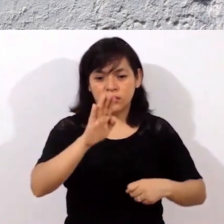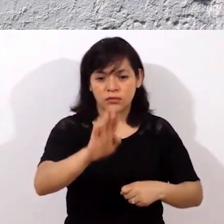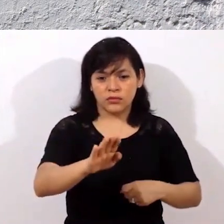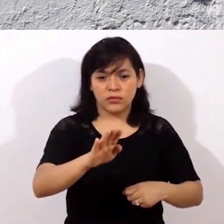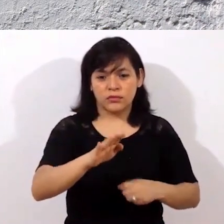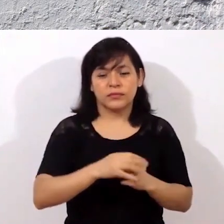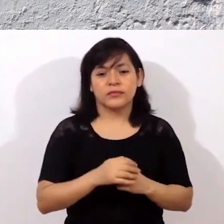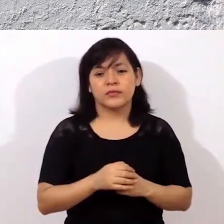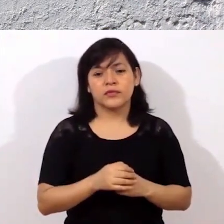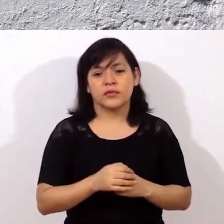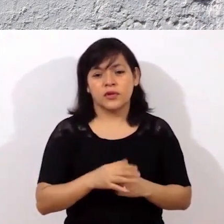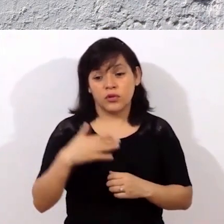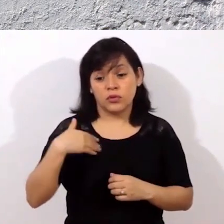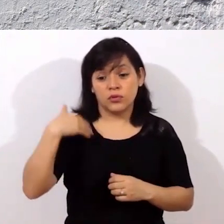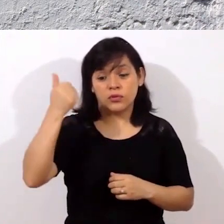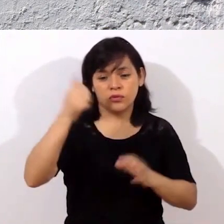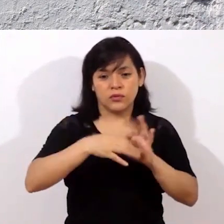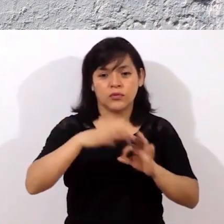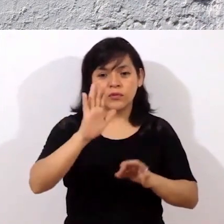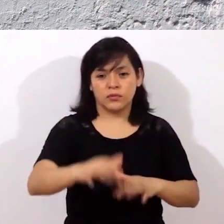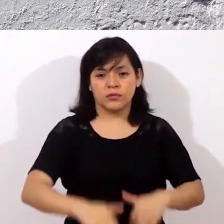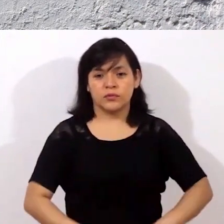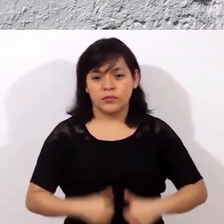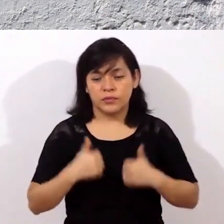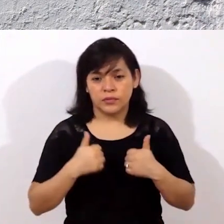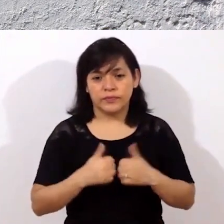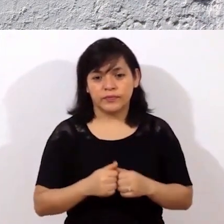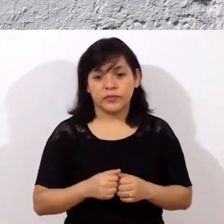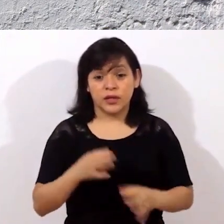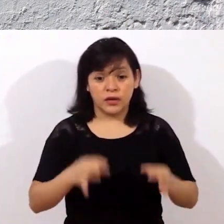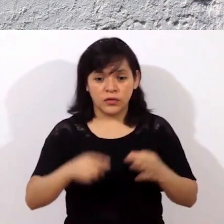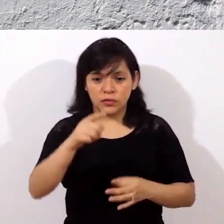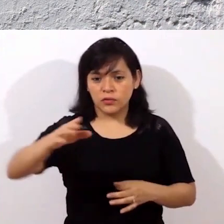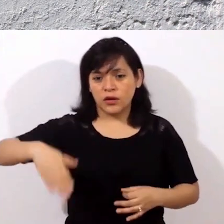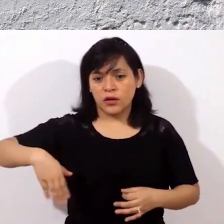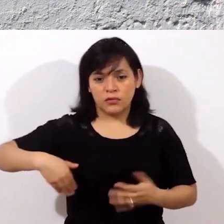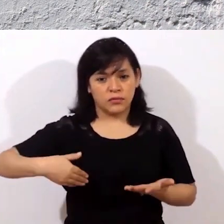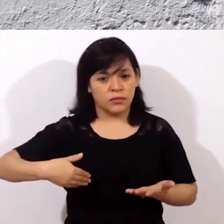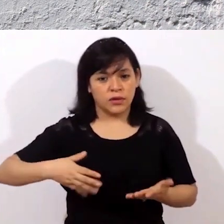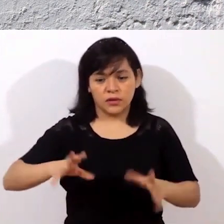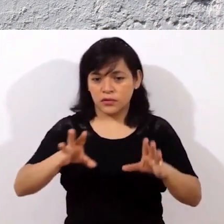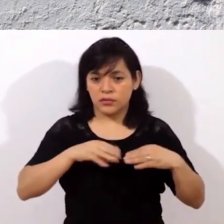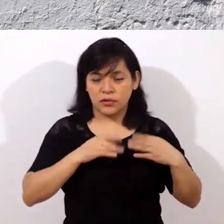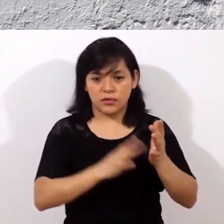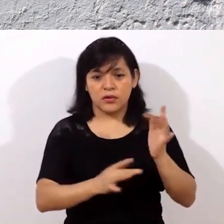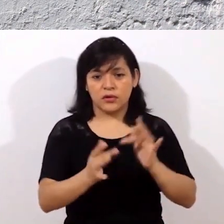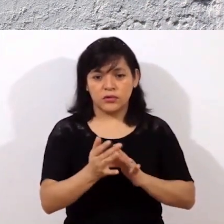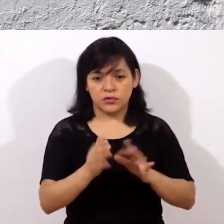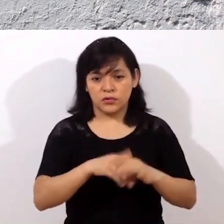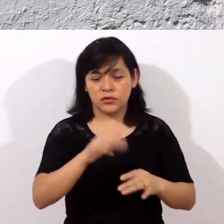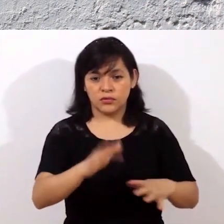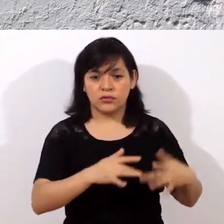vida. Si aún no aceptaste a Cristo Jesús en tu corazón, acompáñame a hacer una oración. Y si ya lo